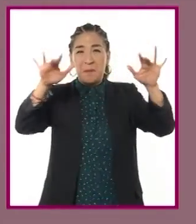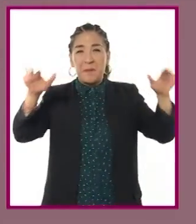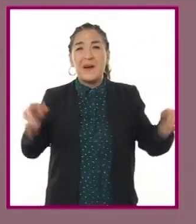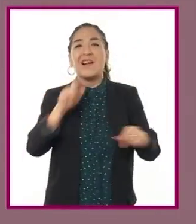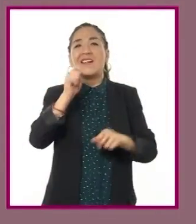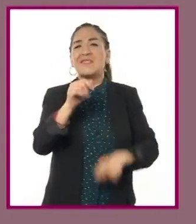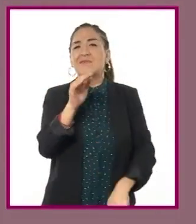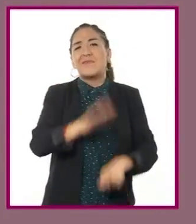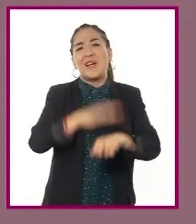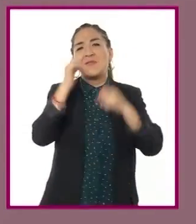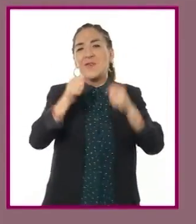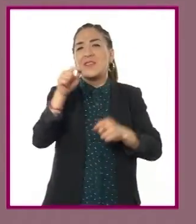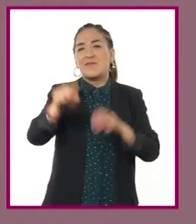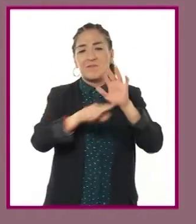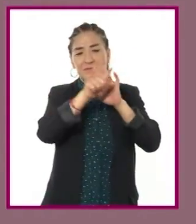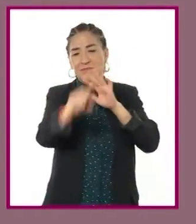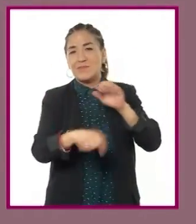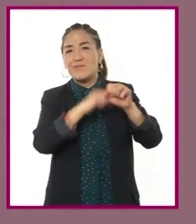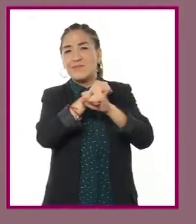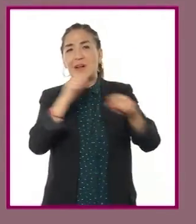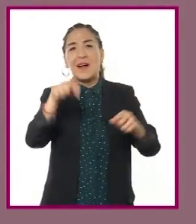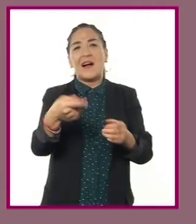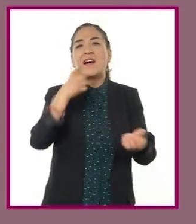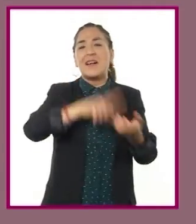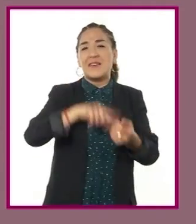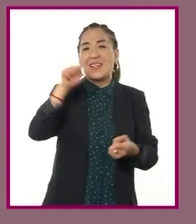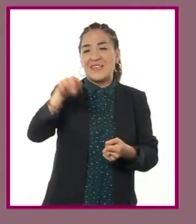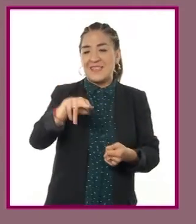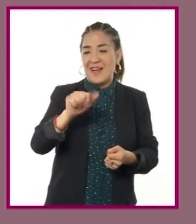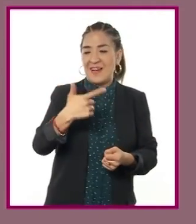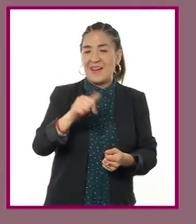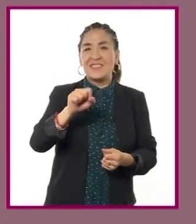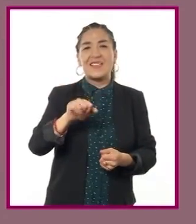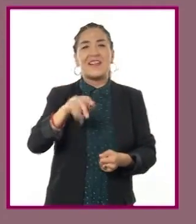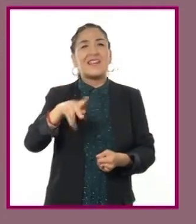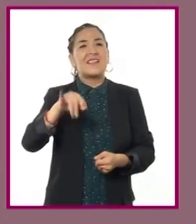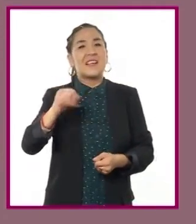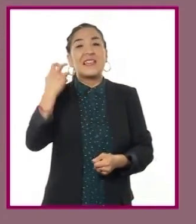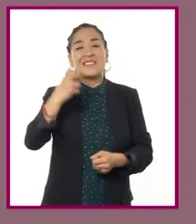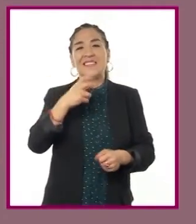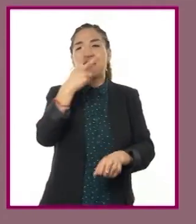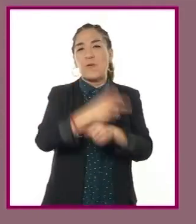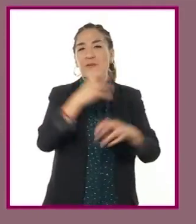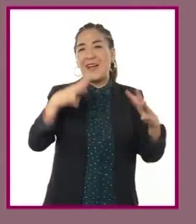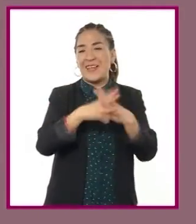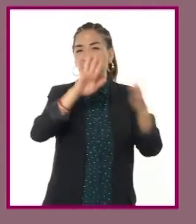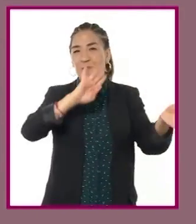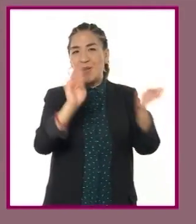veces superior al de las bombas atómicas lanzadas sobre Hiroshima y Nagasaki al final de la Segunda Guerra Mundial.